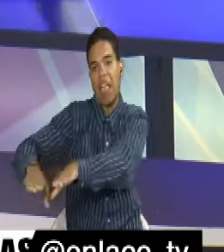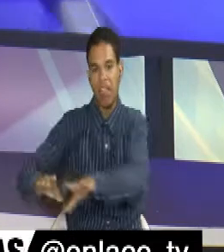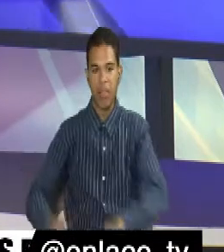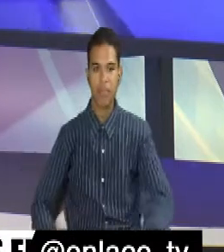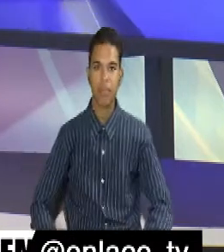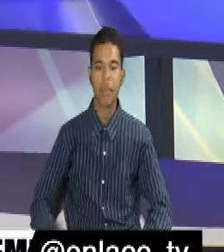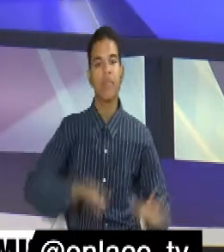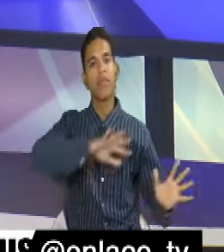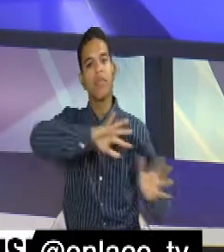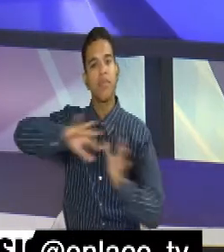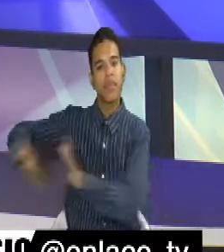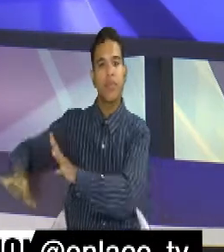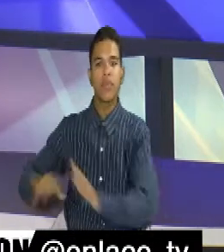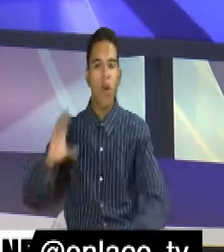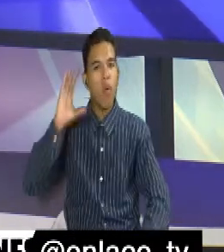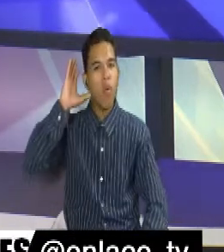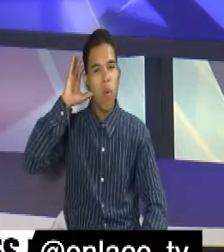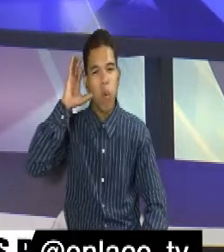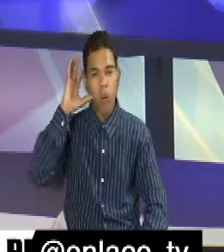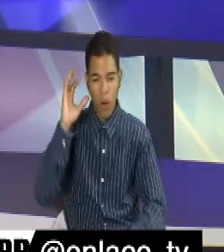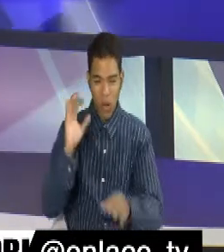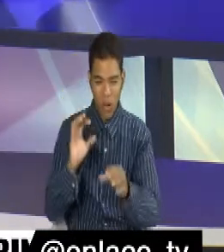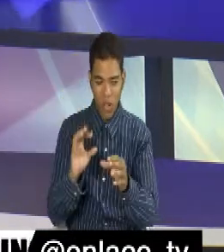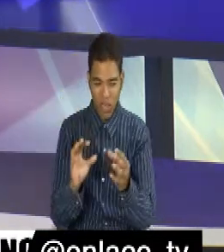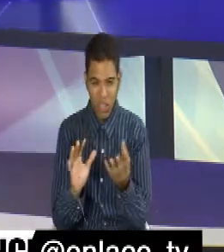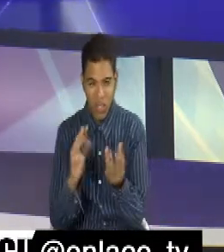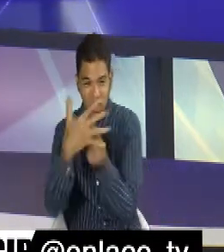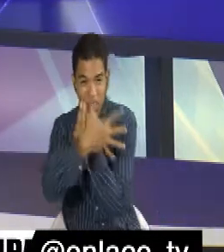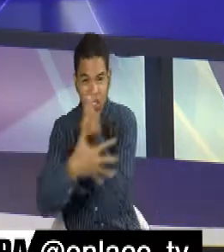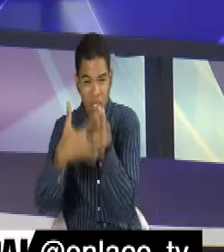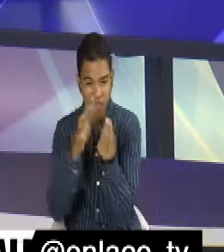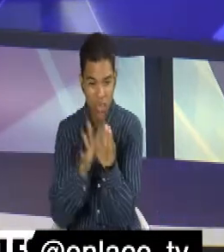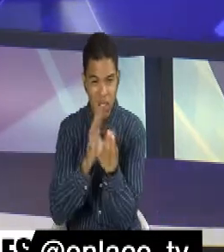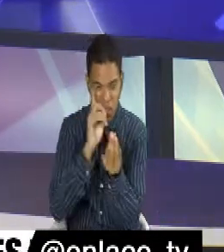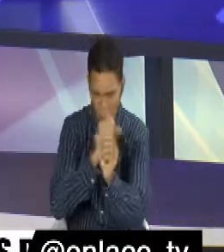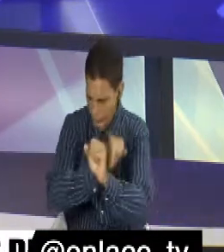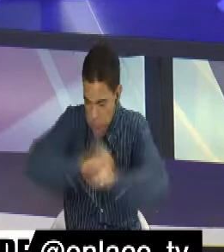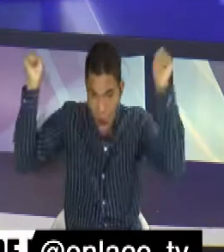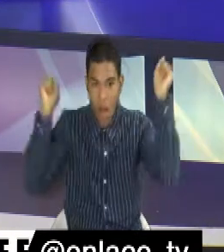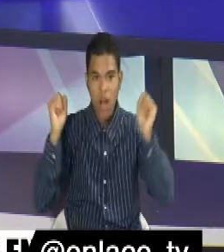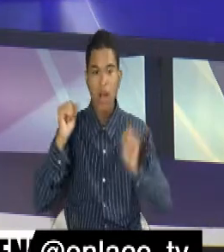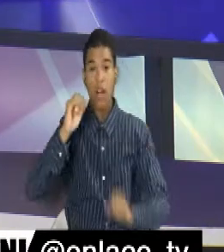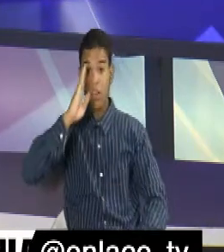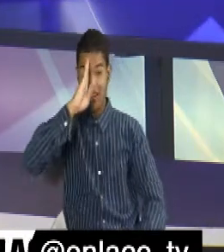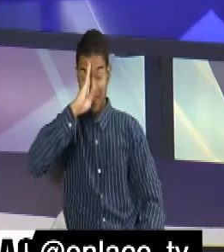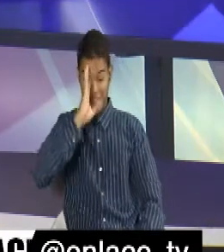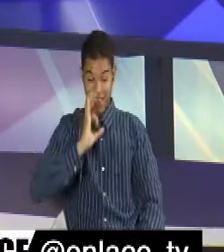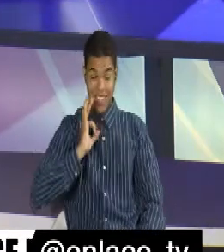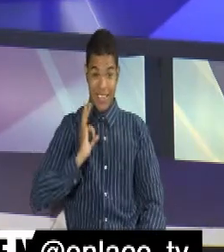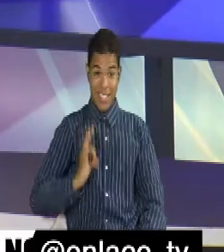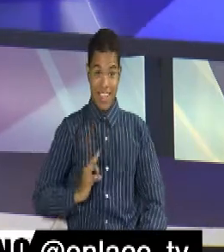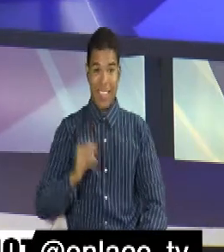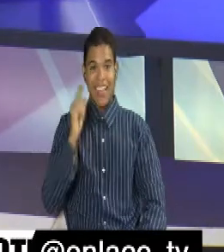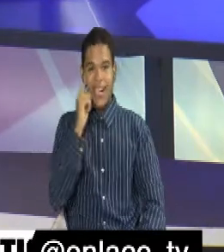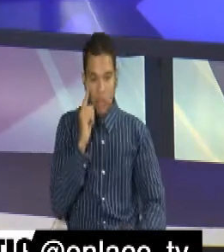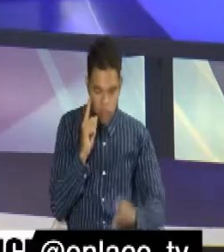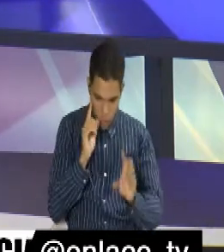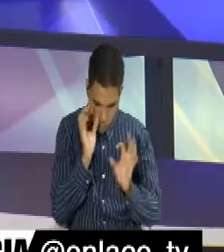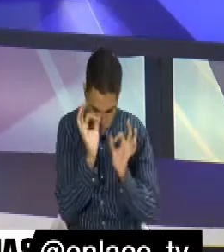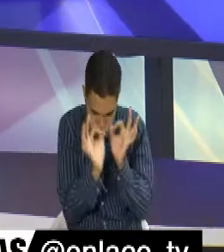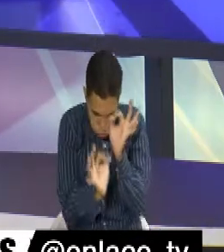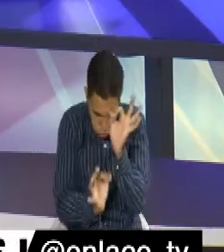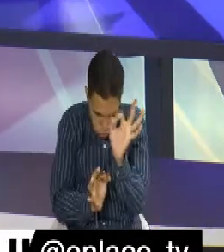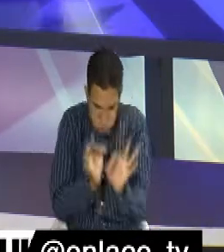Explosivo fue destruido por tropas de la 5ª Brigada del Ejército. El artefacto fue hallado dentro de una botella plástica con banderas y